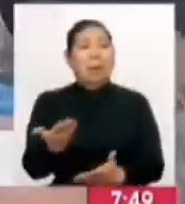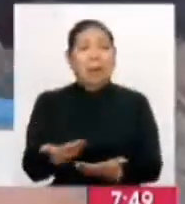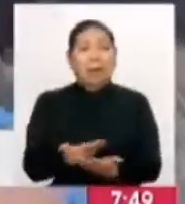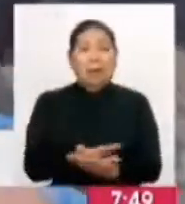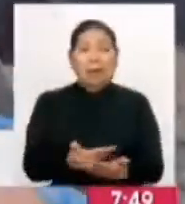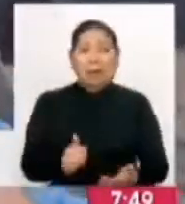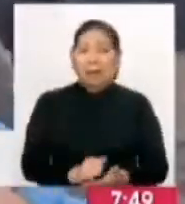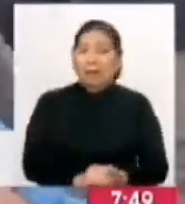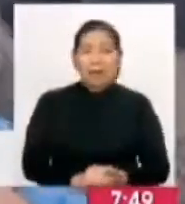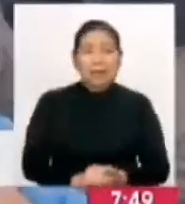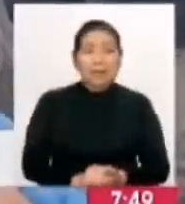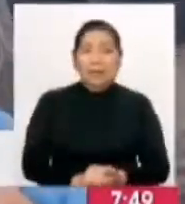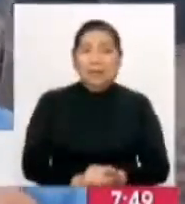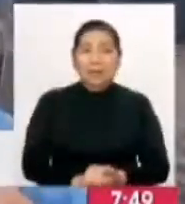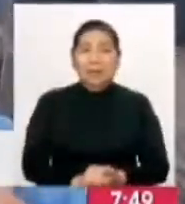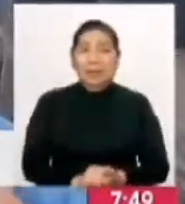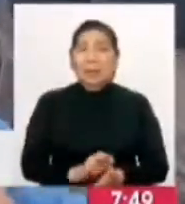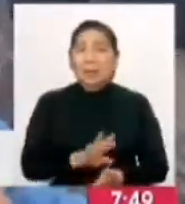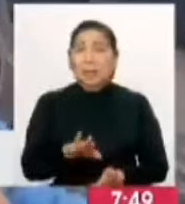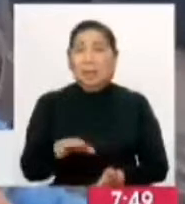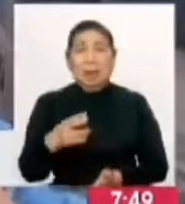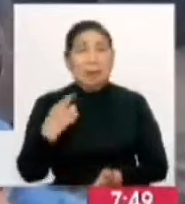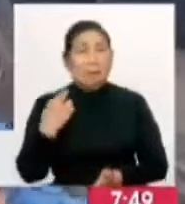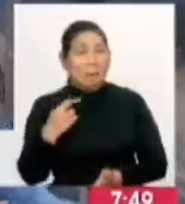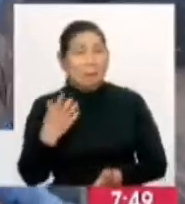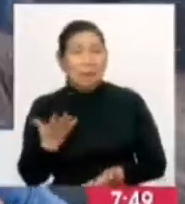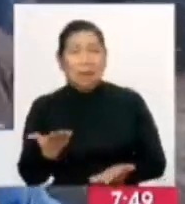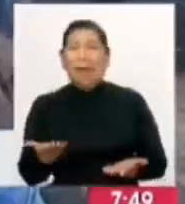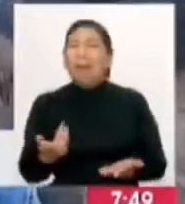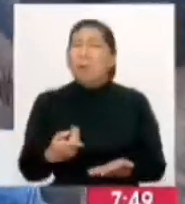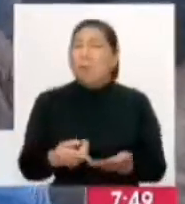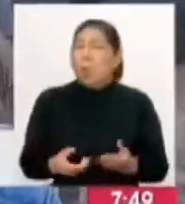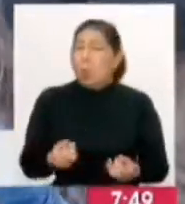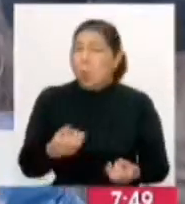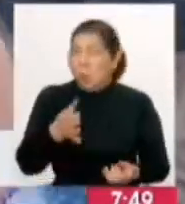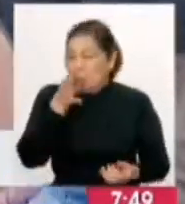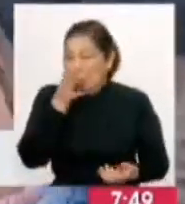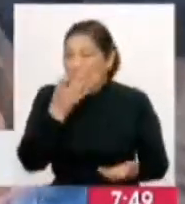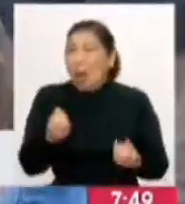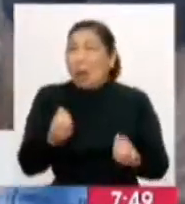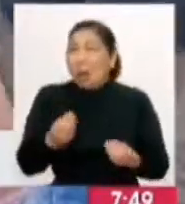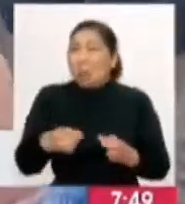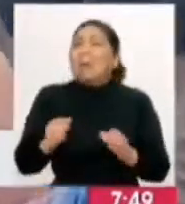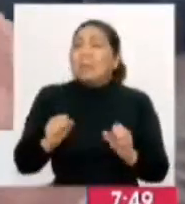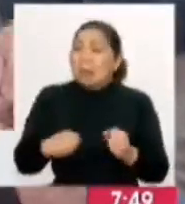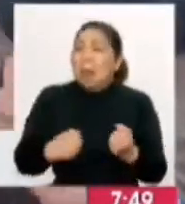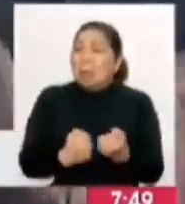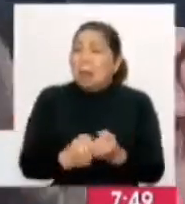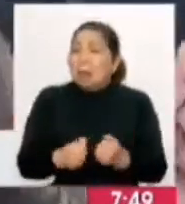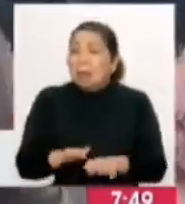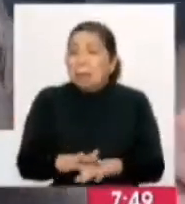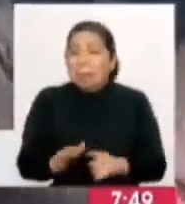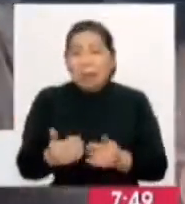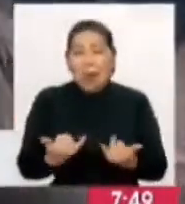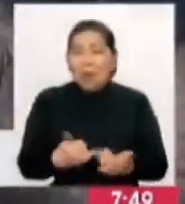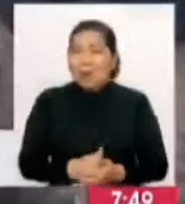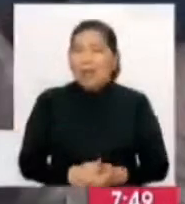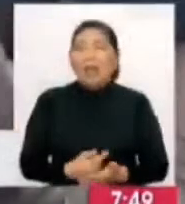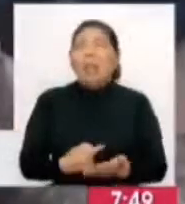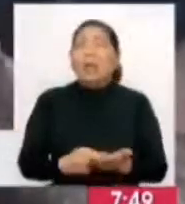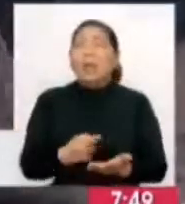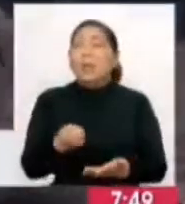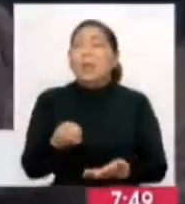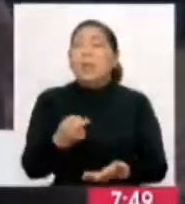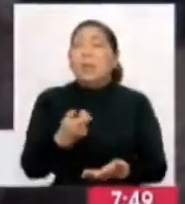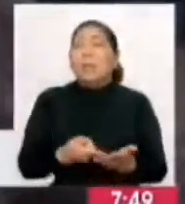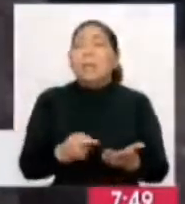nos abandona. Y la verdad, todos los padres de familia nos sentimos completamente burlados de este señor. Claro. ¿Por ahora, qué? Disculpe, en estos momentos, ¿qué es lo que